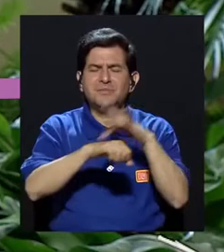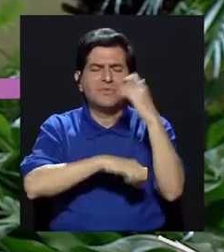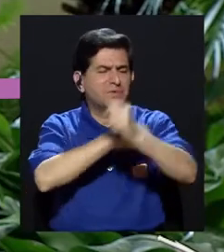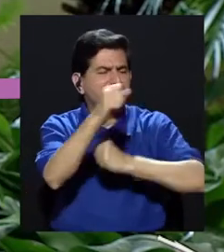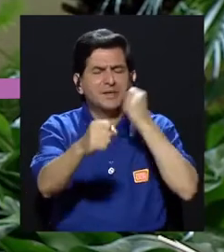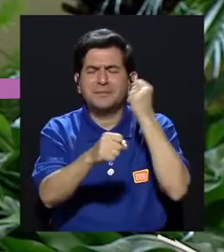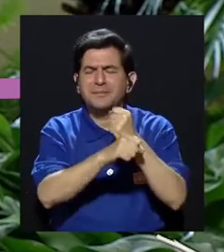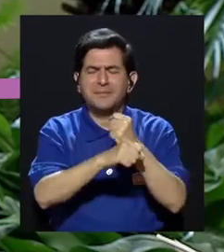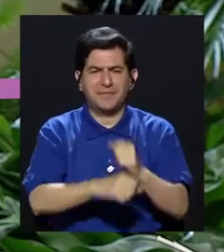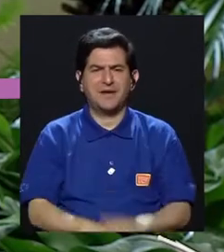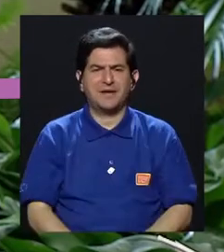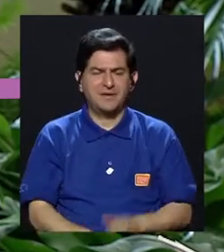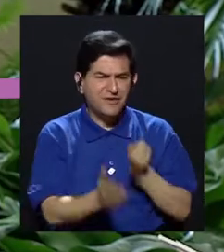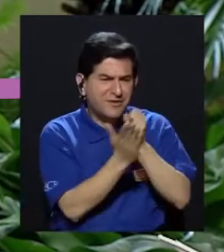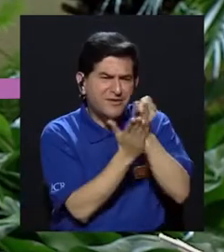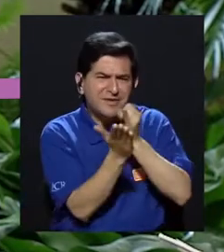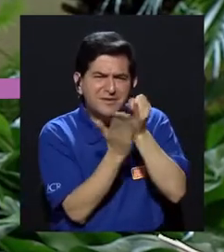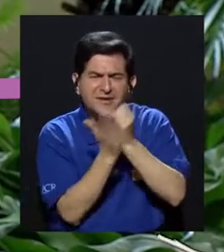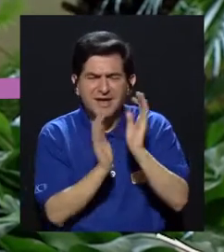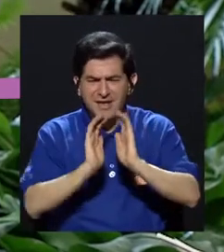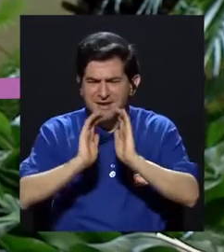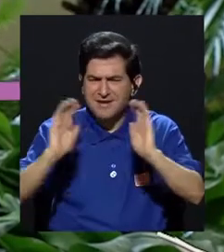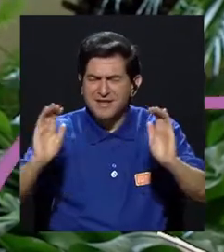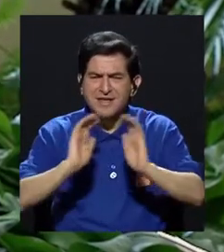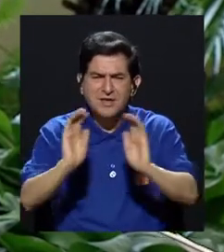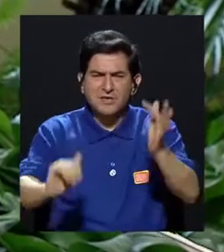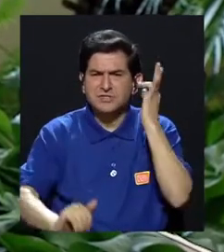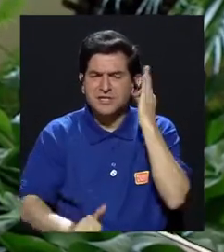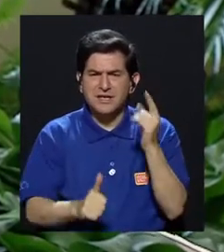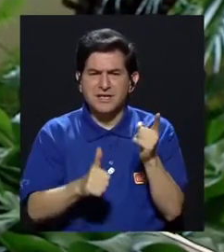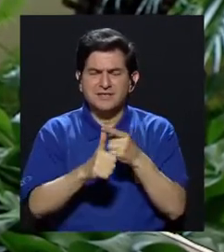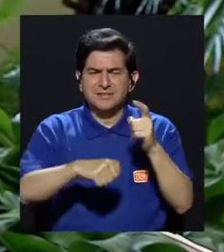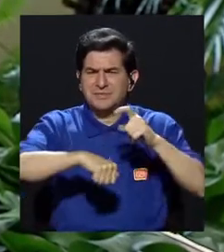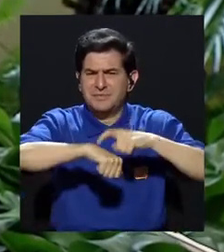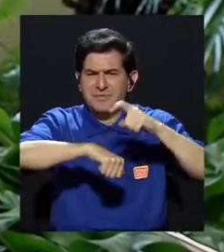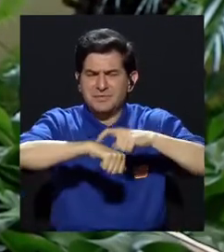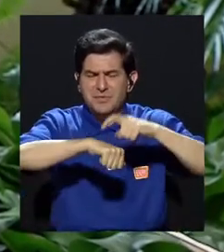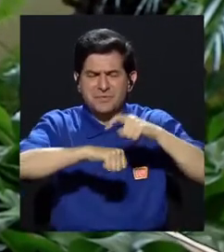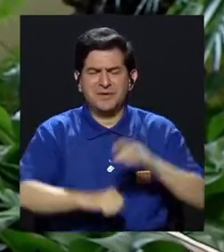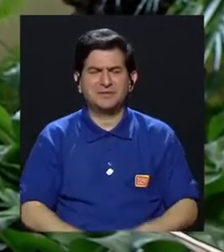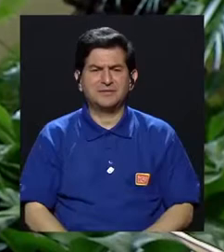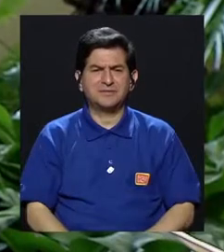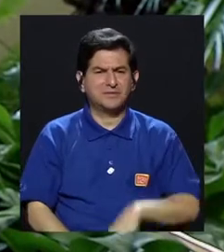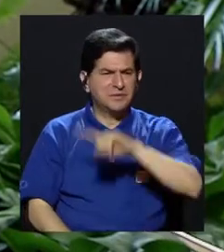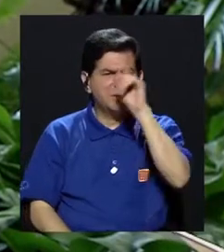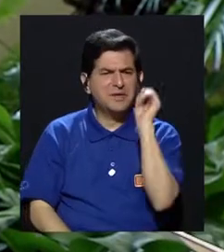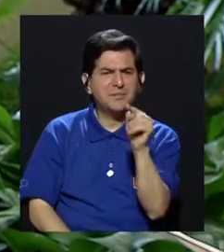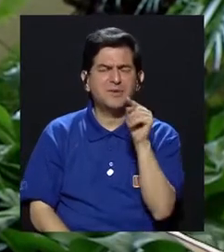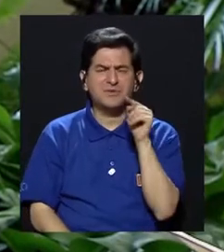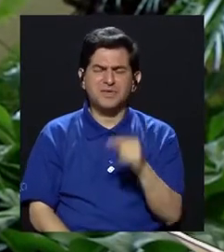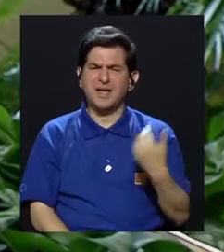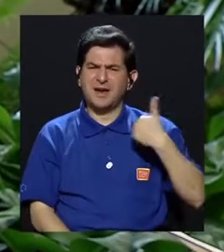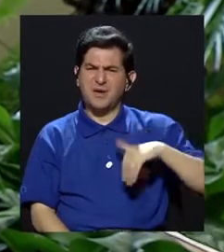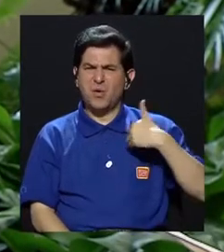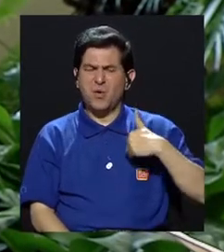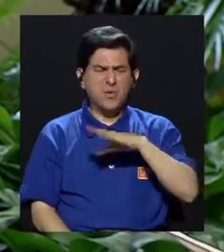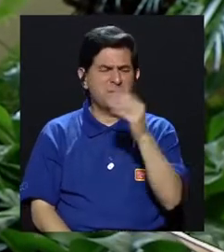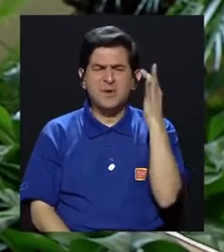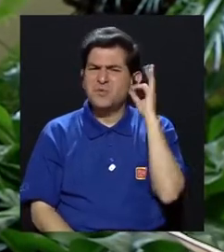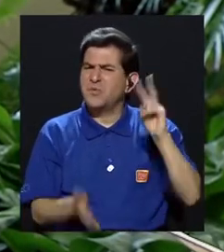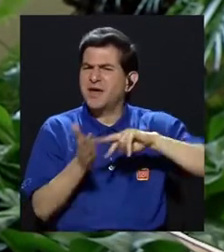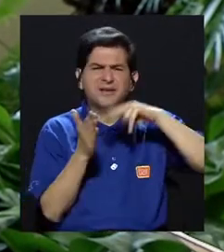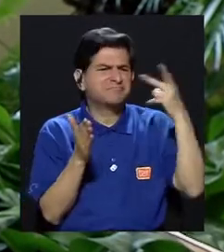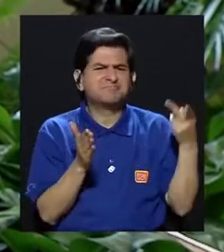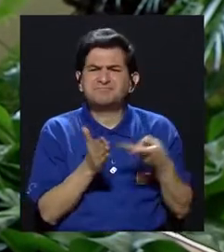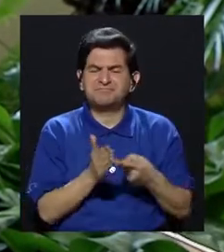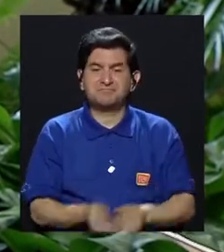edad. Si hacemos investigación con niños y niñas de primera infancia y les preguntamos qué es para usted un hombre, qué es para usted una